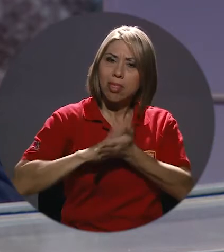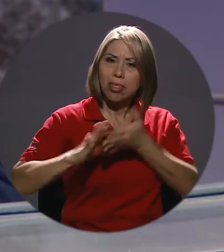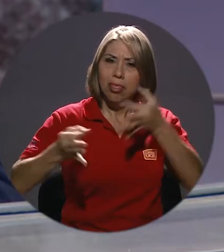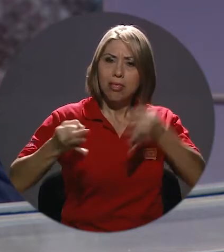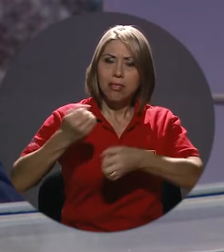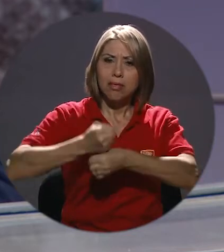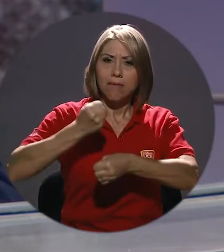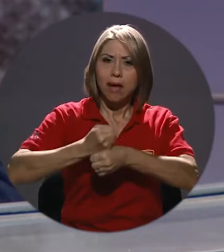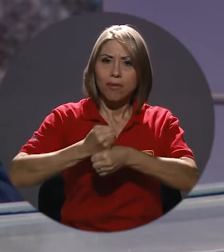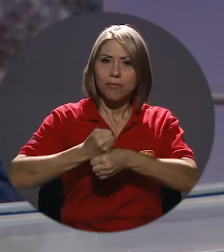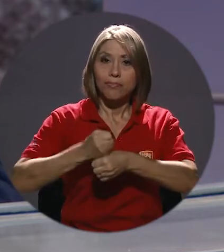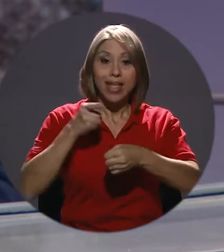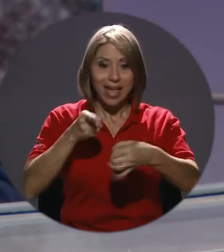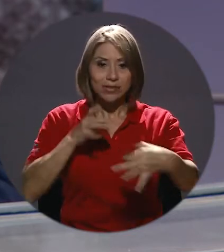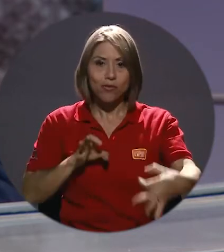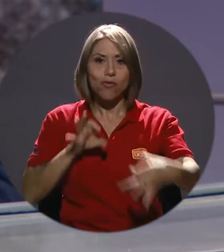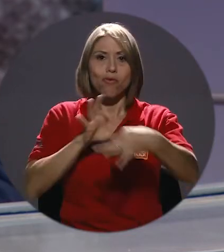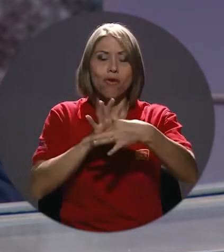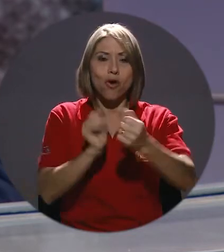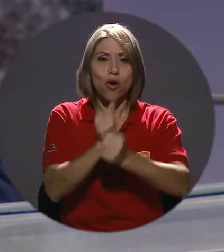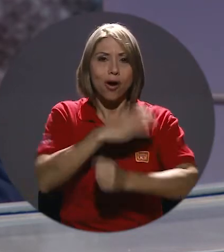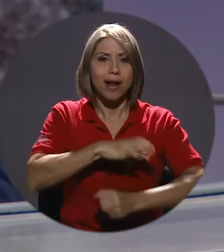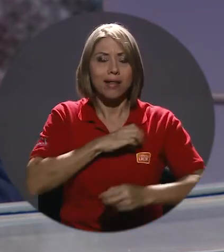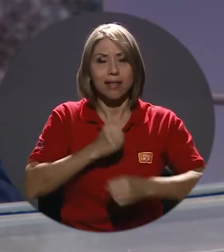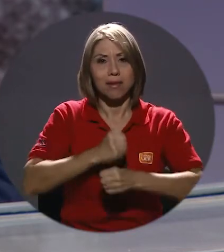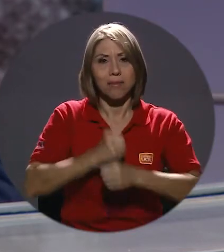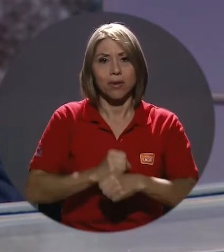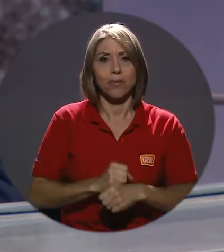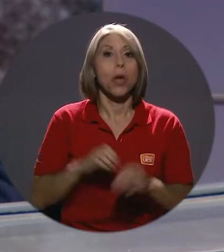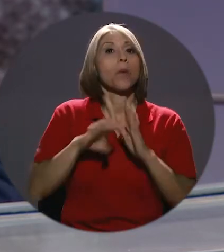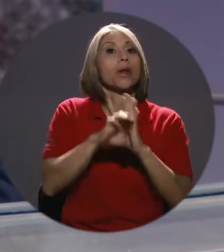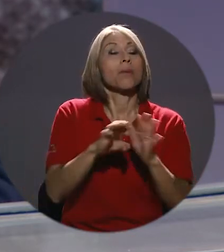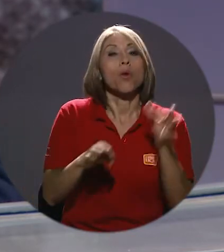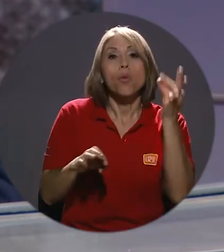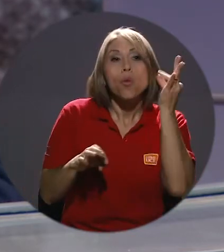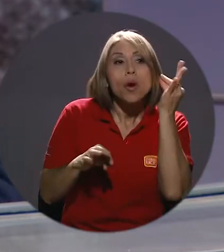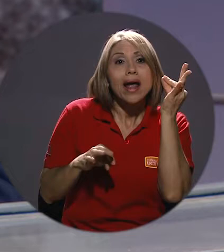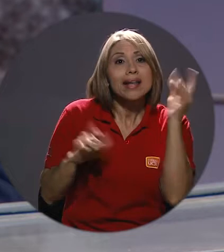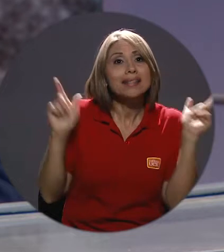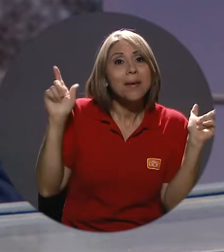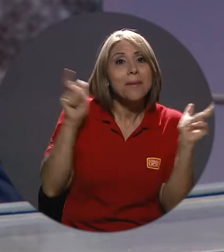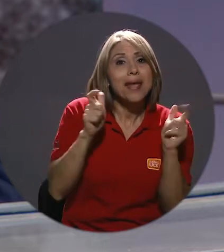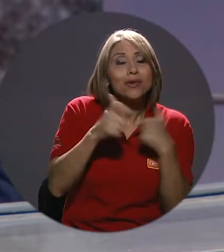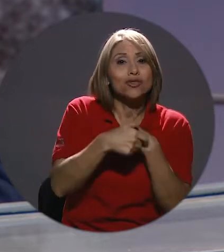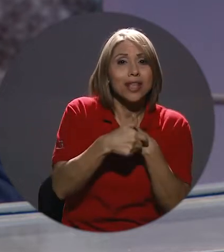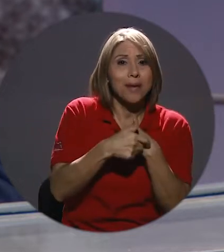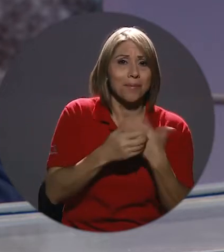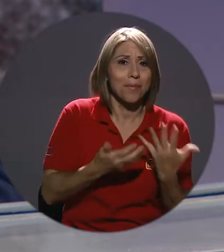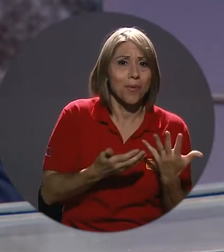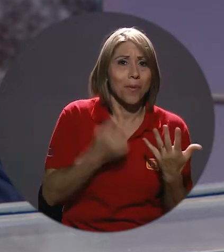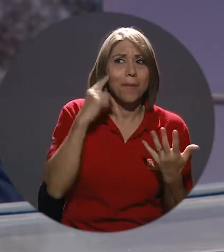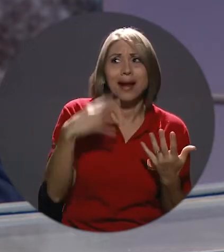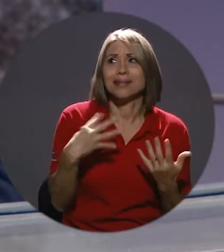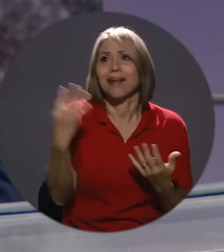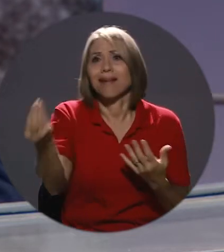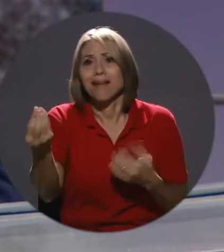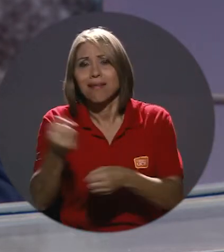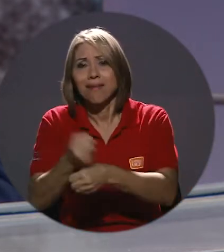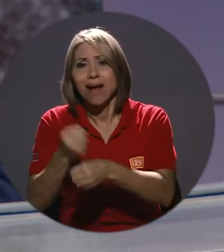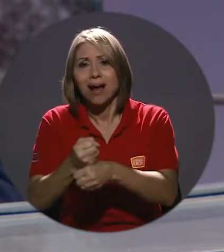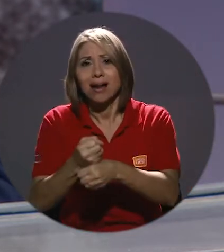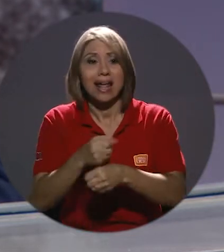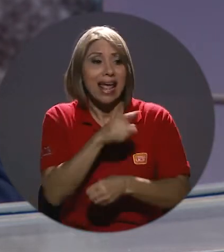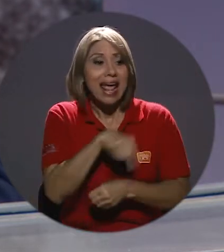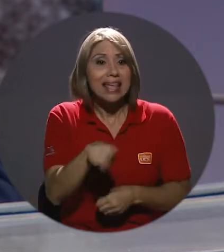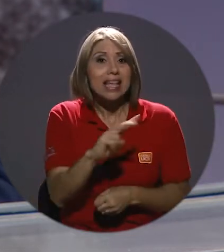la calidad del empleo. Entonces, si las mujeres tienen menos tiempo, dedican el doble de tiempo para dedicarse al